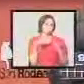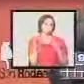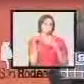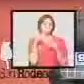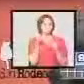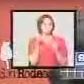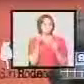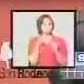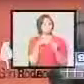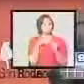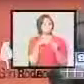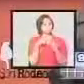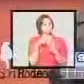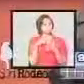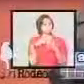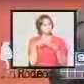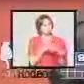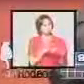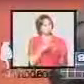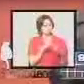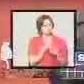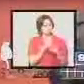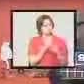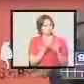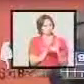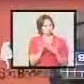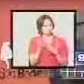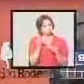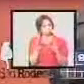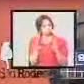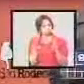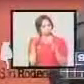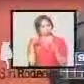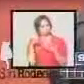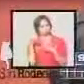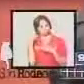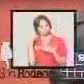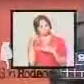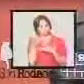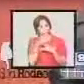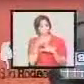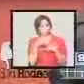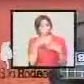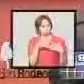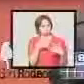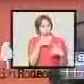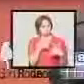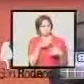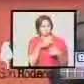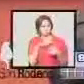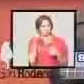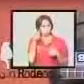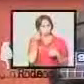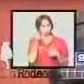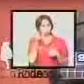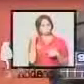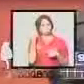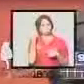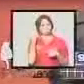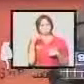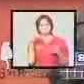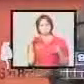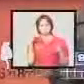tenemos programas especiales en Banca de Desarrollo dirigido a mujeres empresarias, ¿verdad? Así que por supuesto que sí es